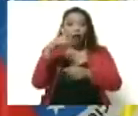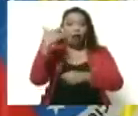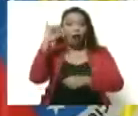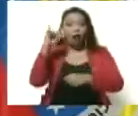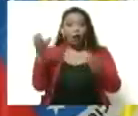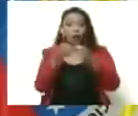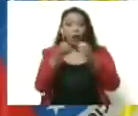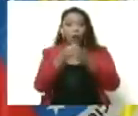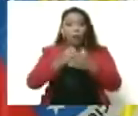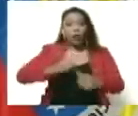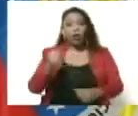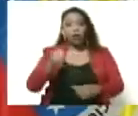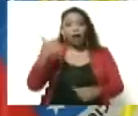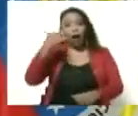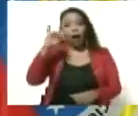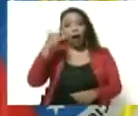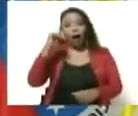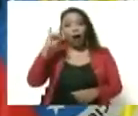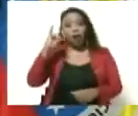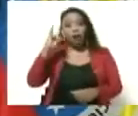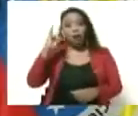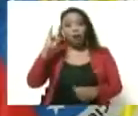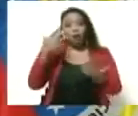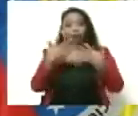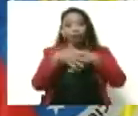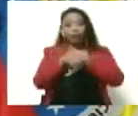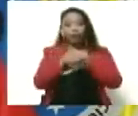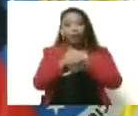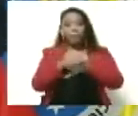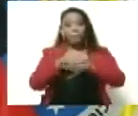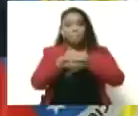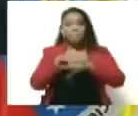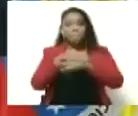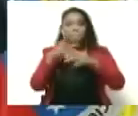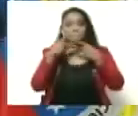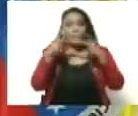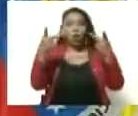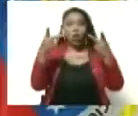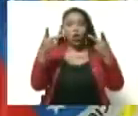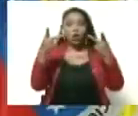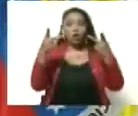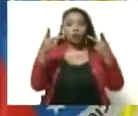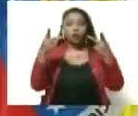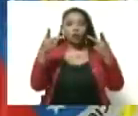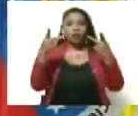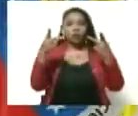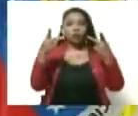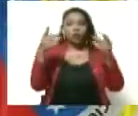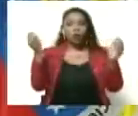cuerpos policiales, ahí hay una integración con el Ministerio Público, hay una integración